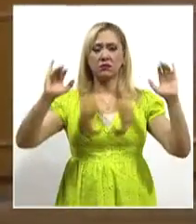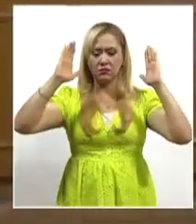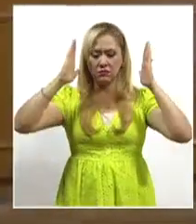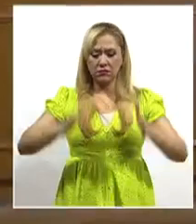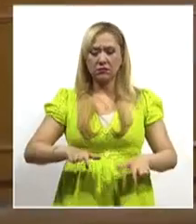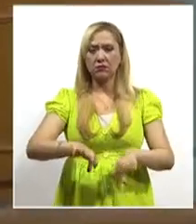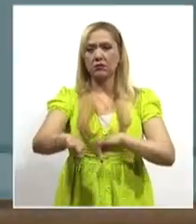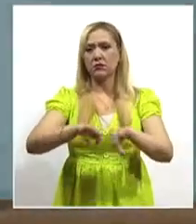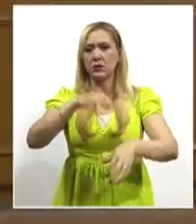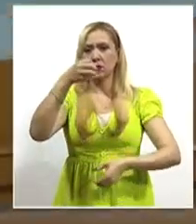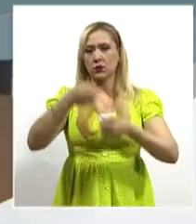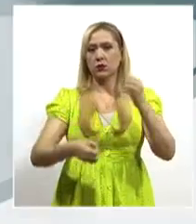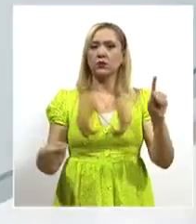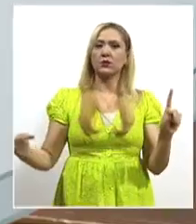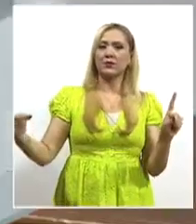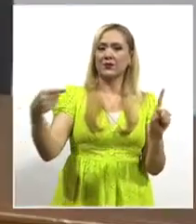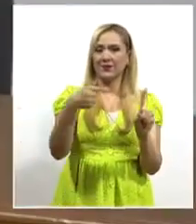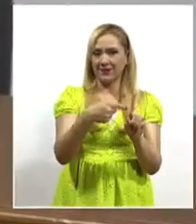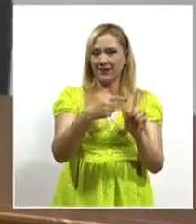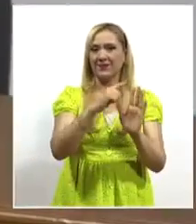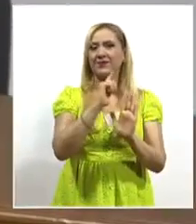judicial.